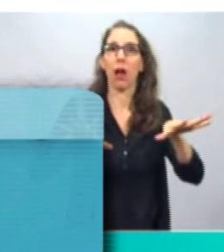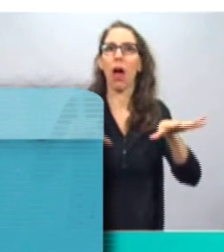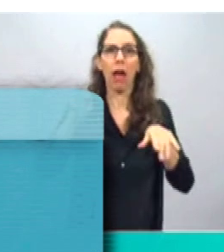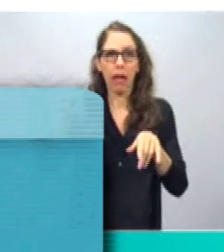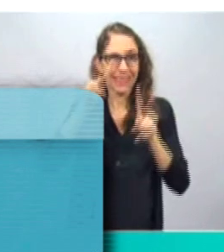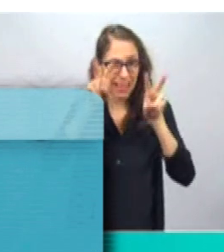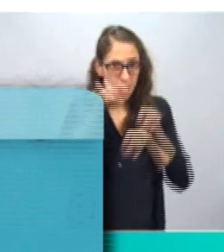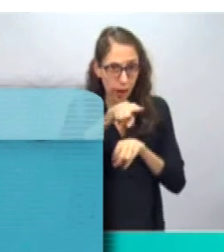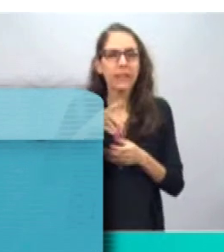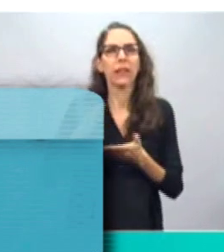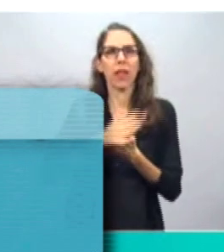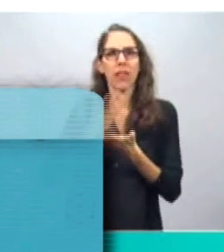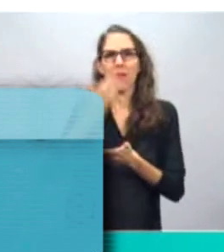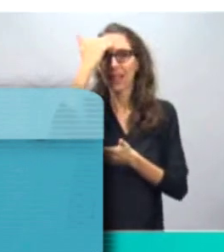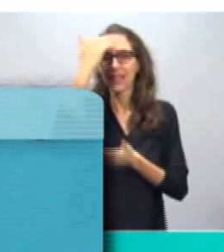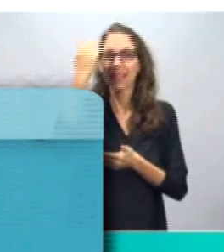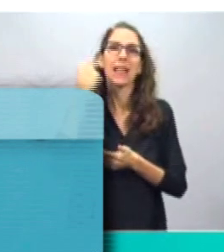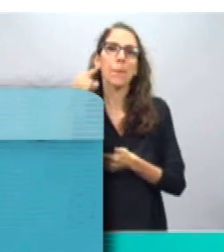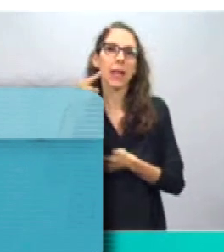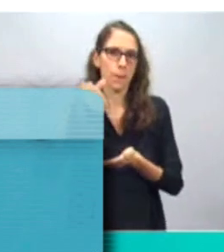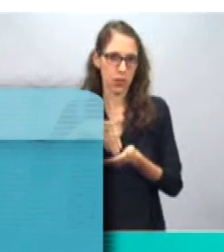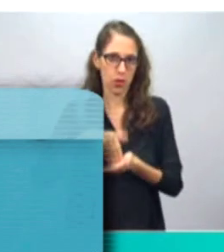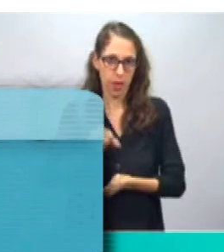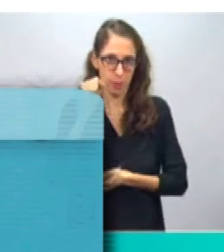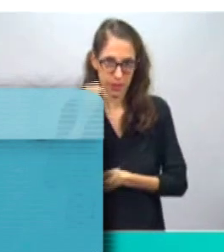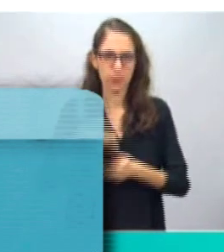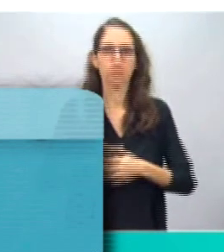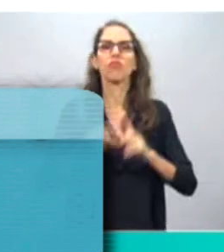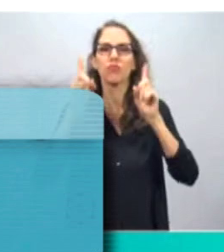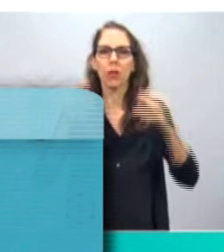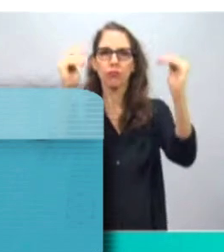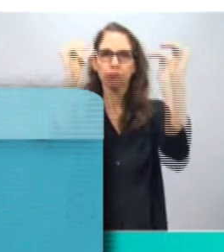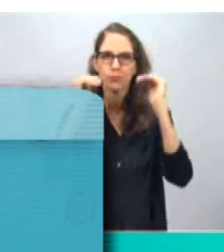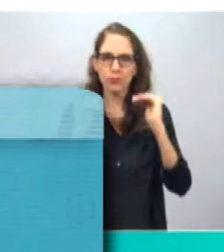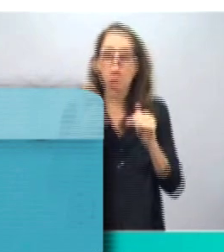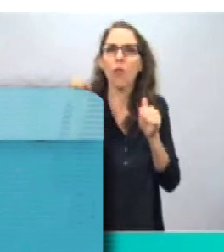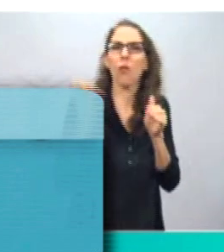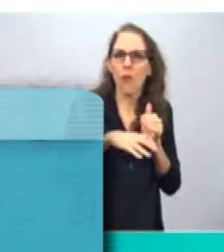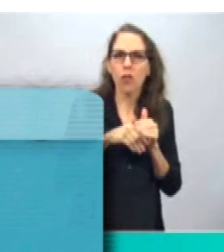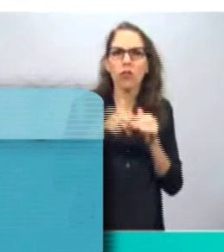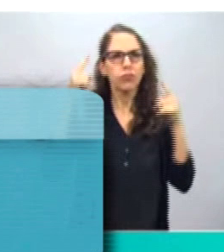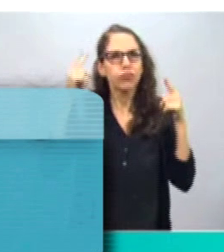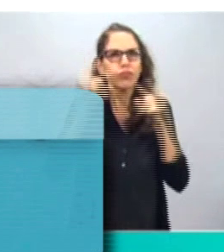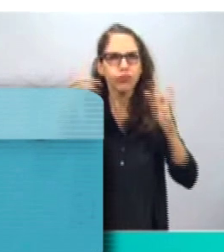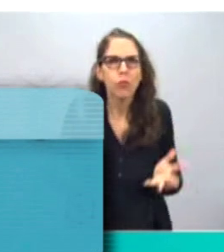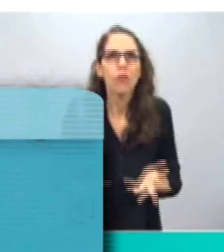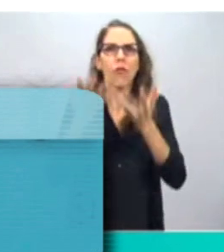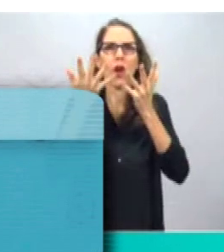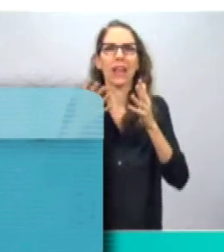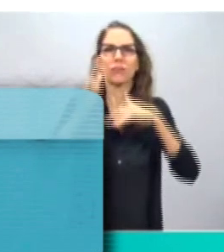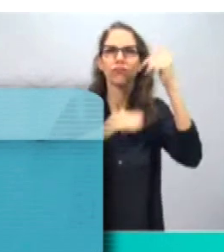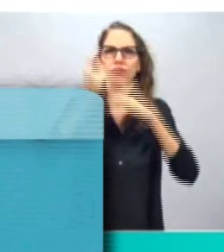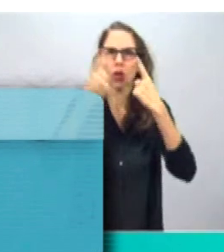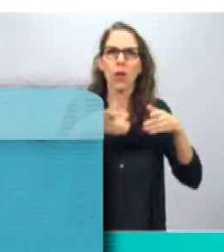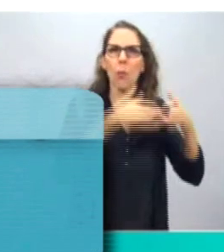deben 15.000 millones de pesos, también el fondo que estaba previsto para fortalecer la infraestructura portuaria de